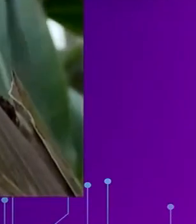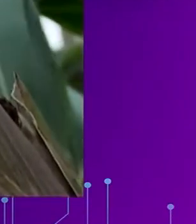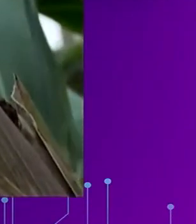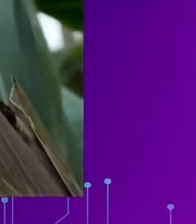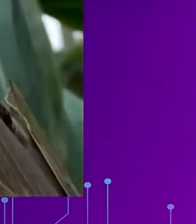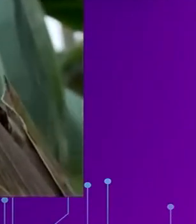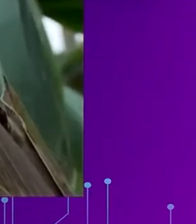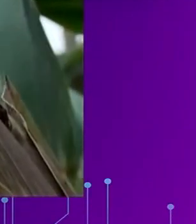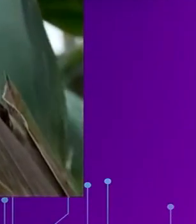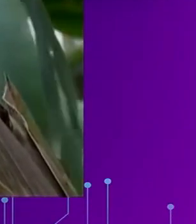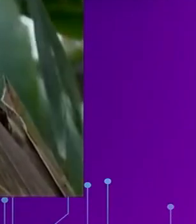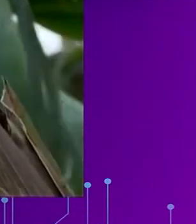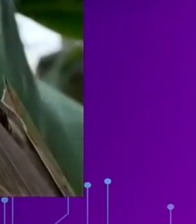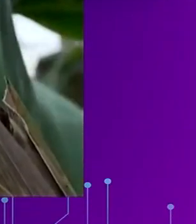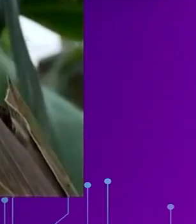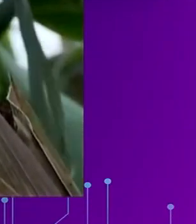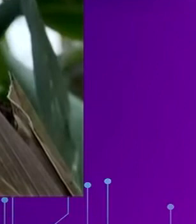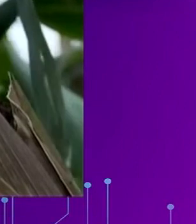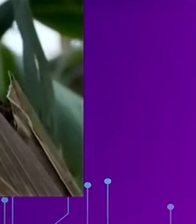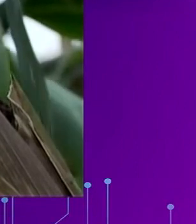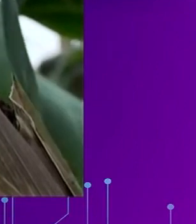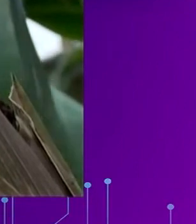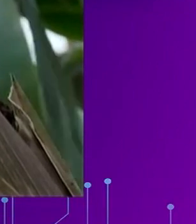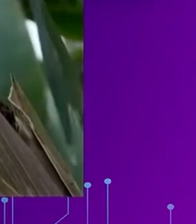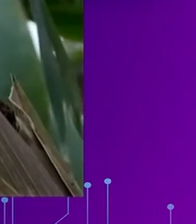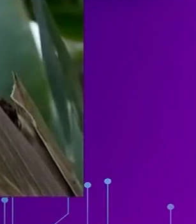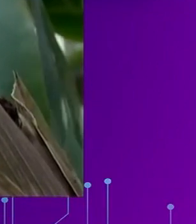pero nano mocawate axcanon papas tonan,